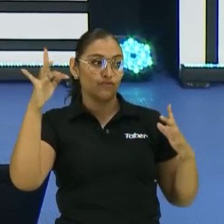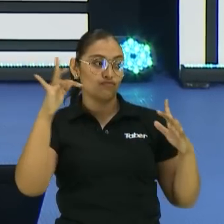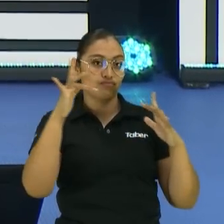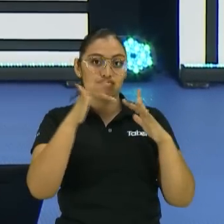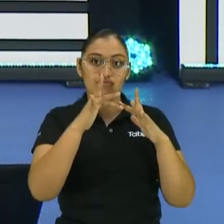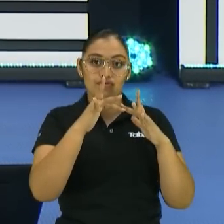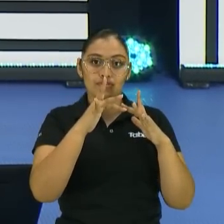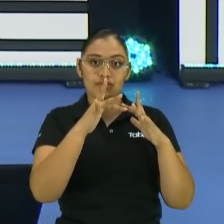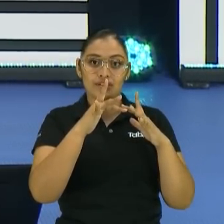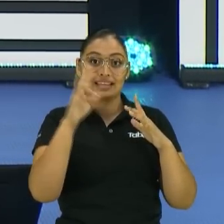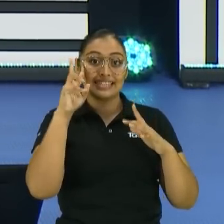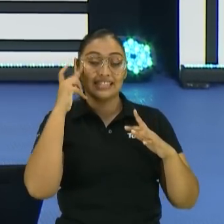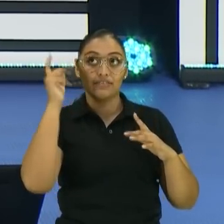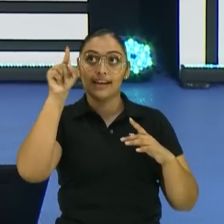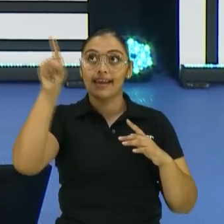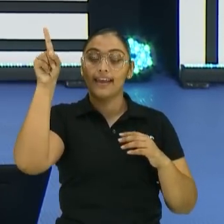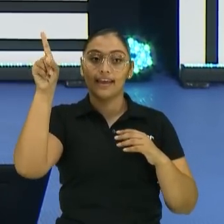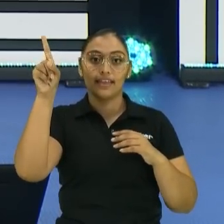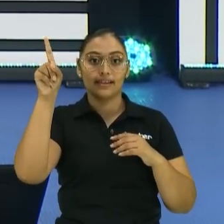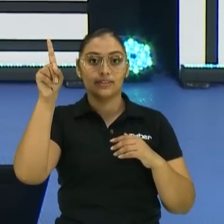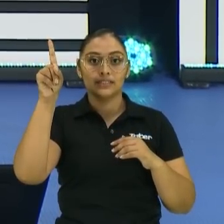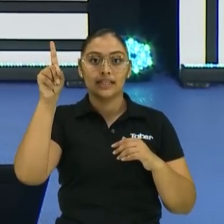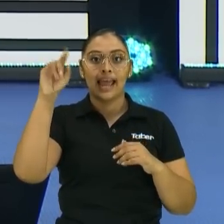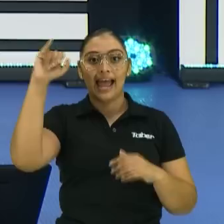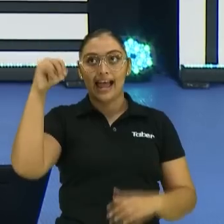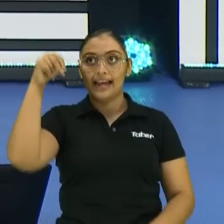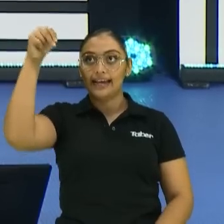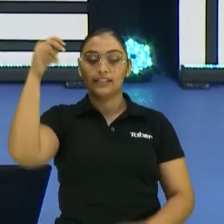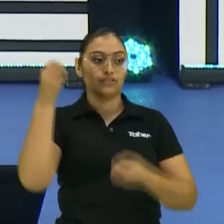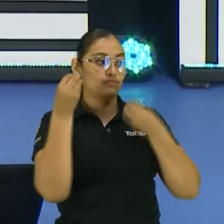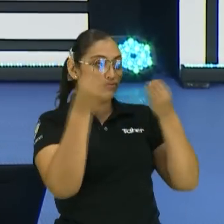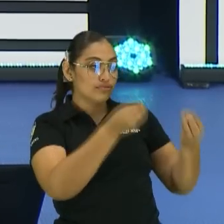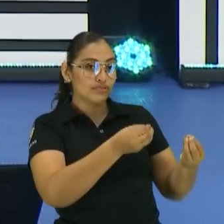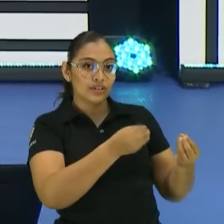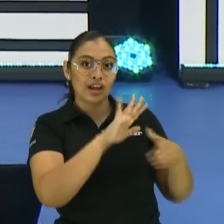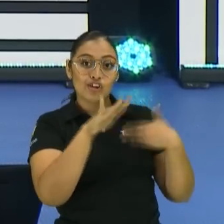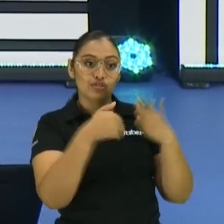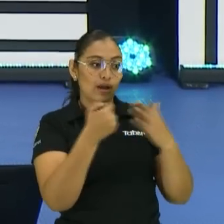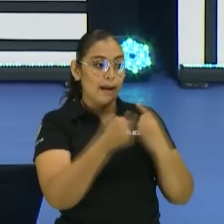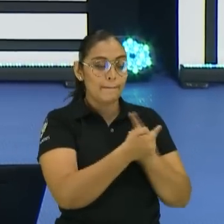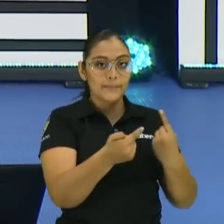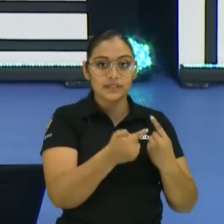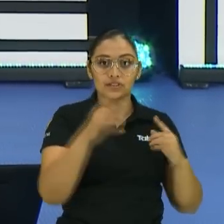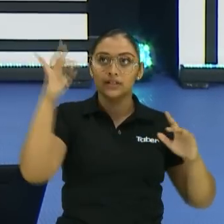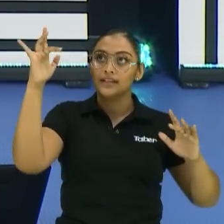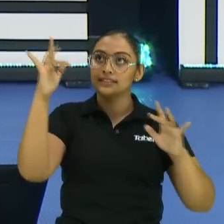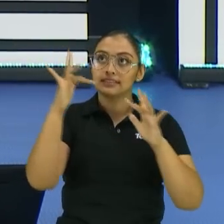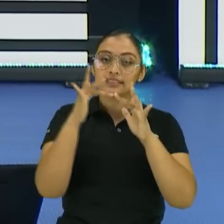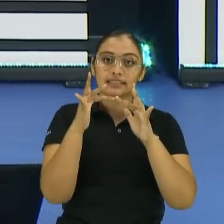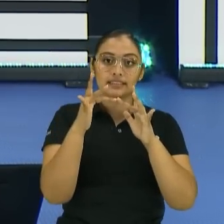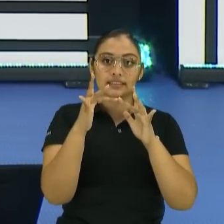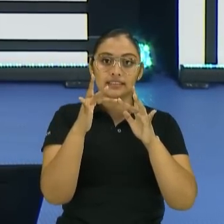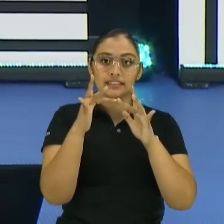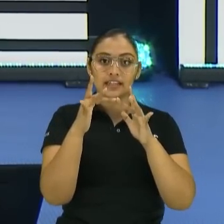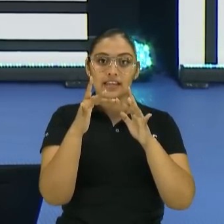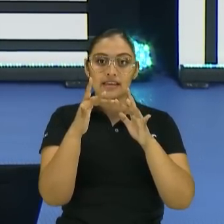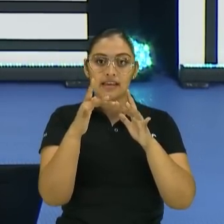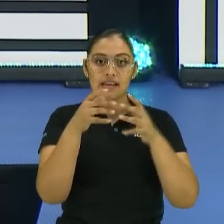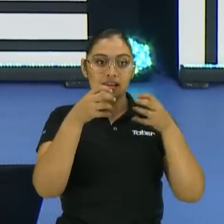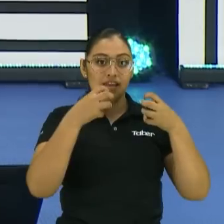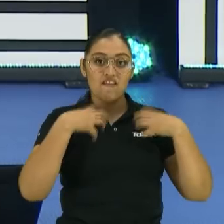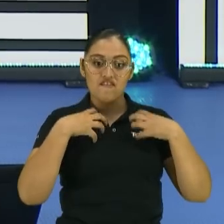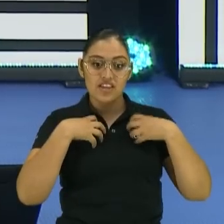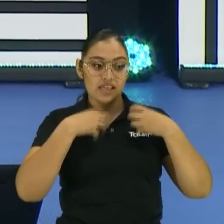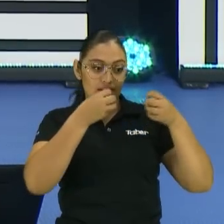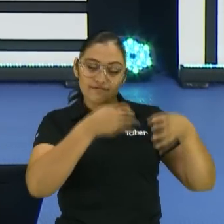entregó en expiación por nosotros para que todo aquel que en él cree no se pierda más tenga que dice la Biblia vida